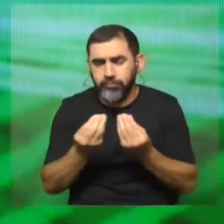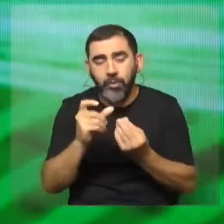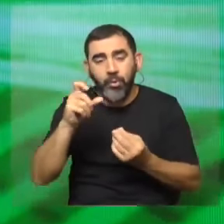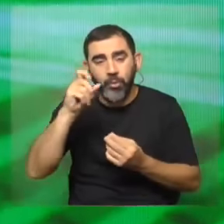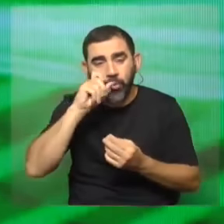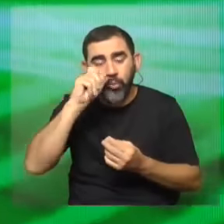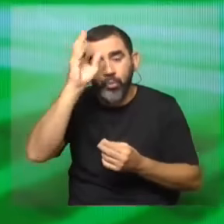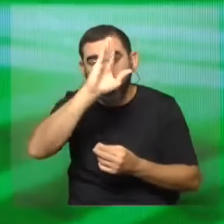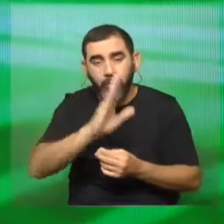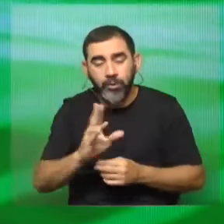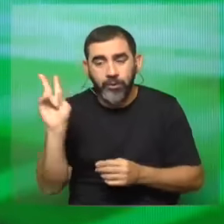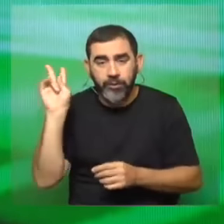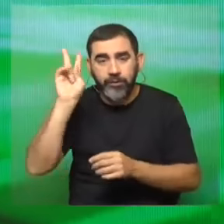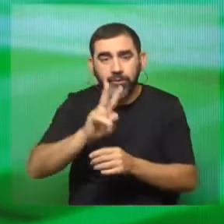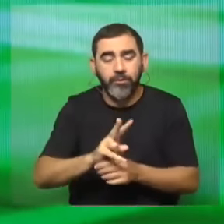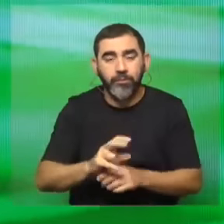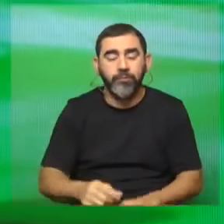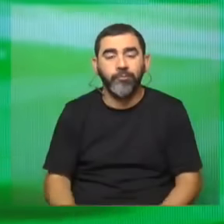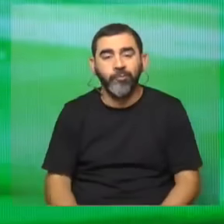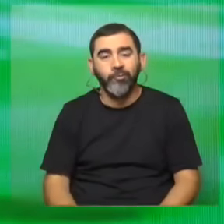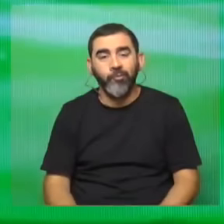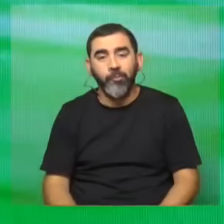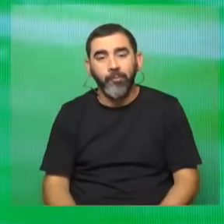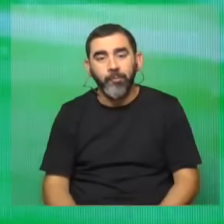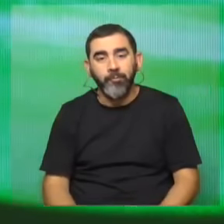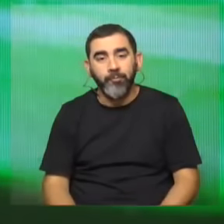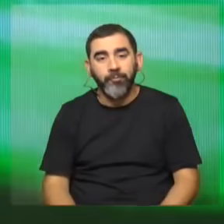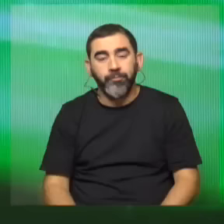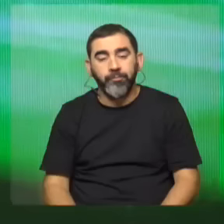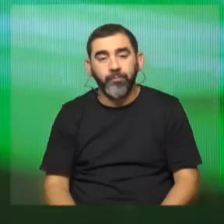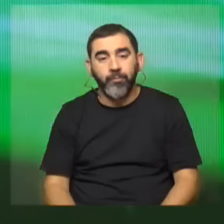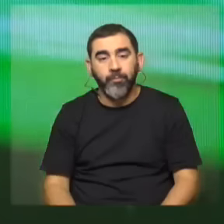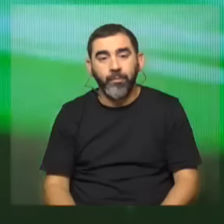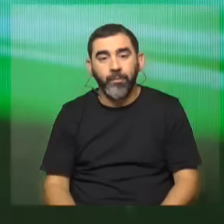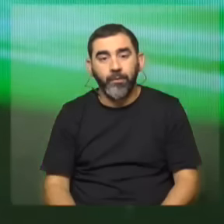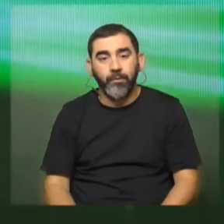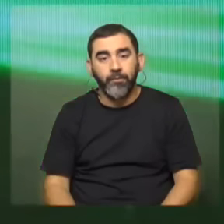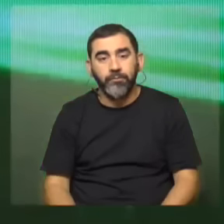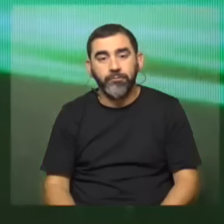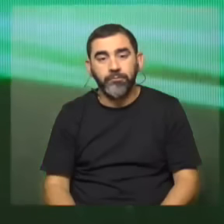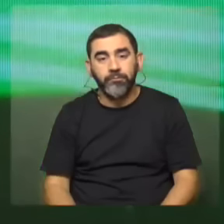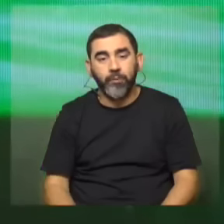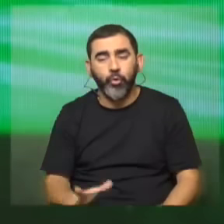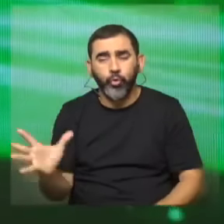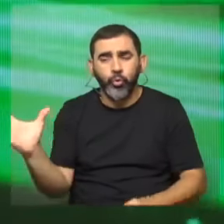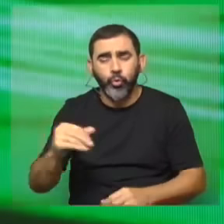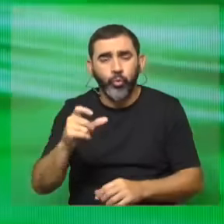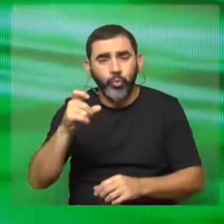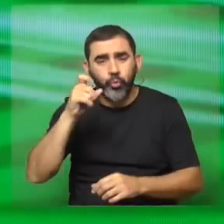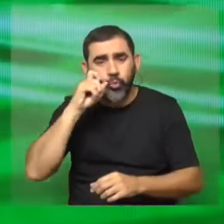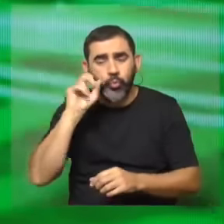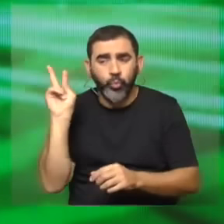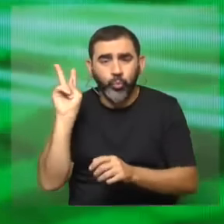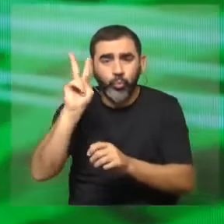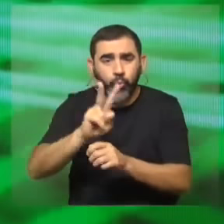visitada por por estos vecinos del Norte y y bueno y y todos los destinos turísticos no